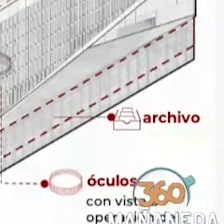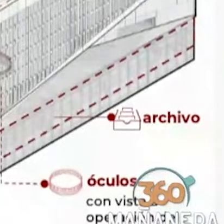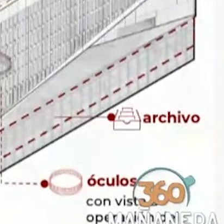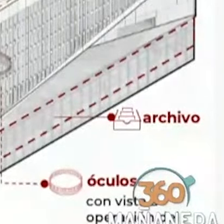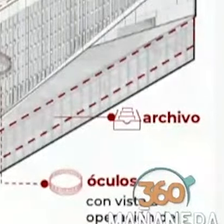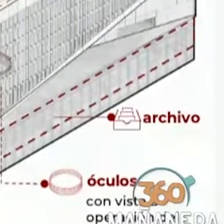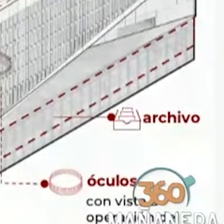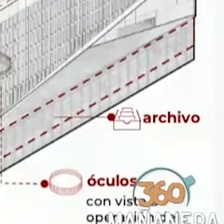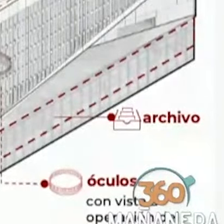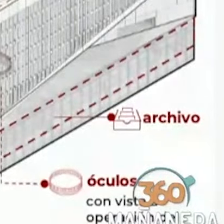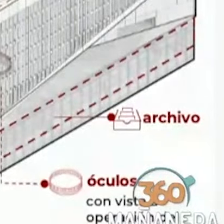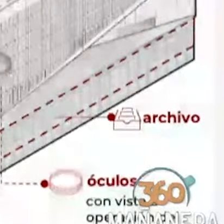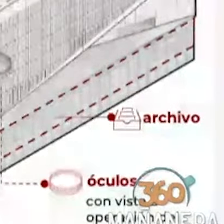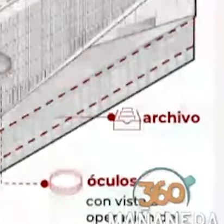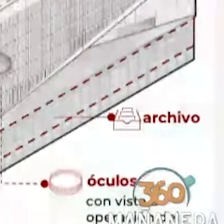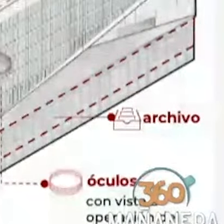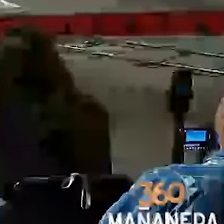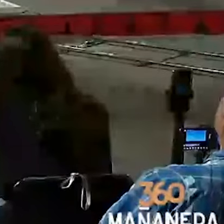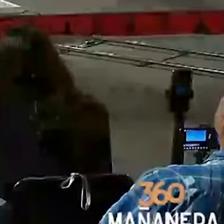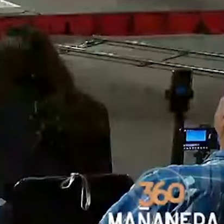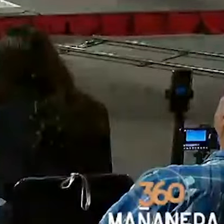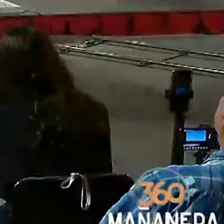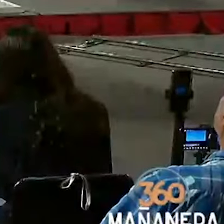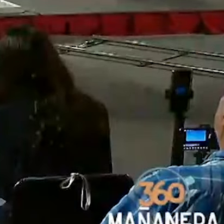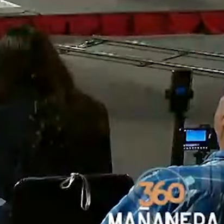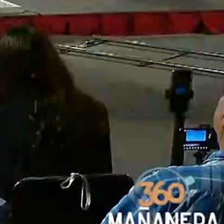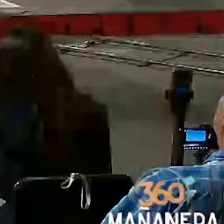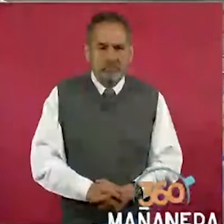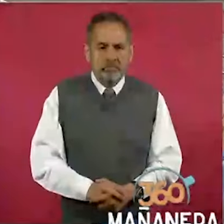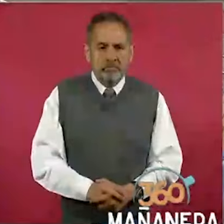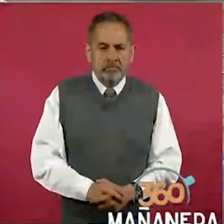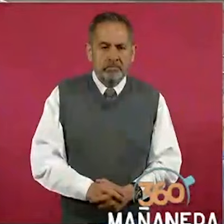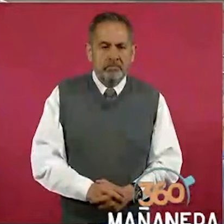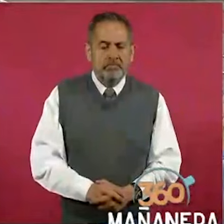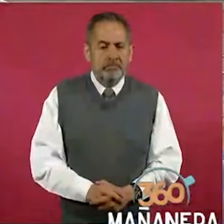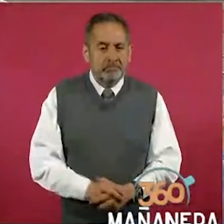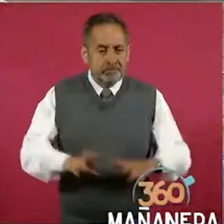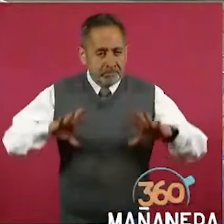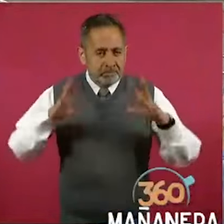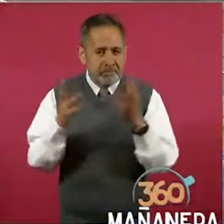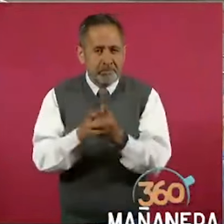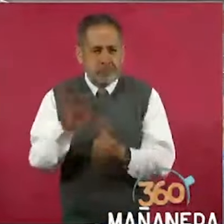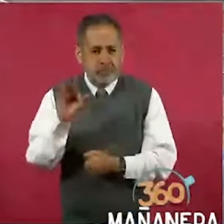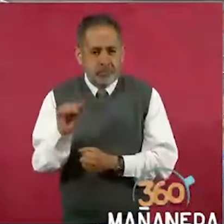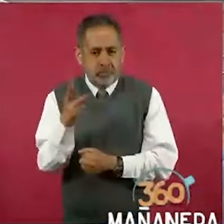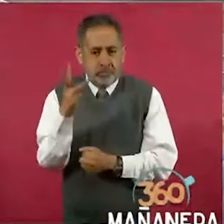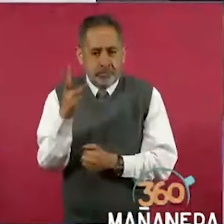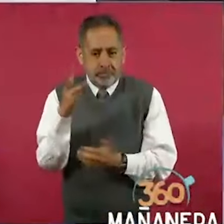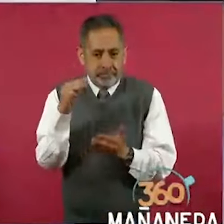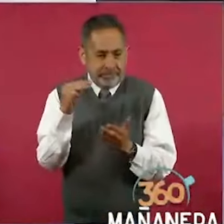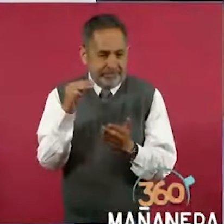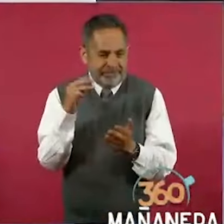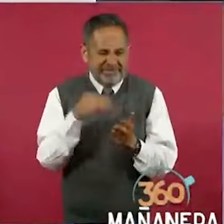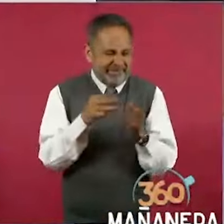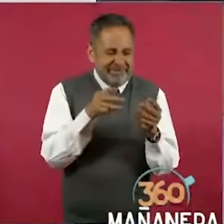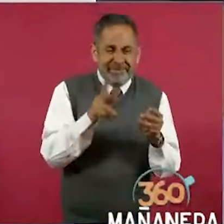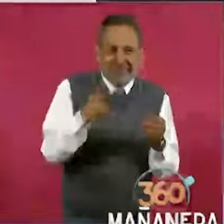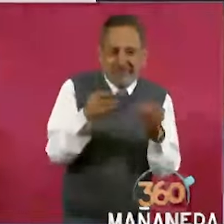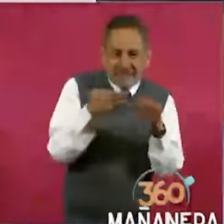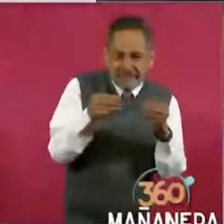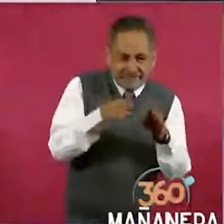encuentren Estos espacios este este archivo que contiene aproximadamente 43 km lineales de